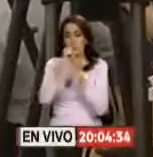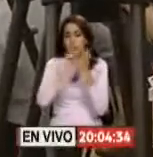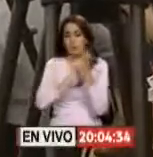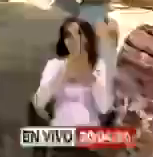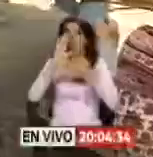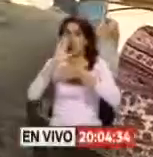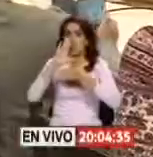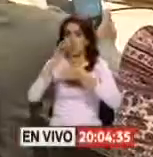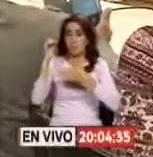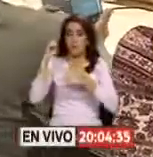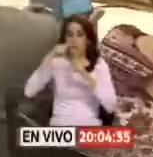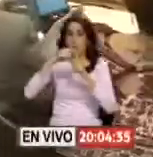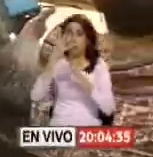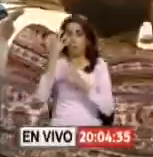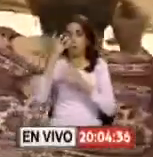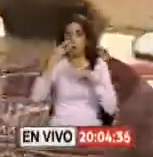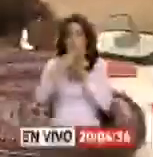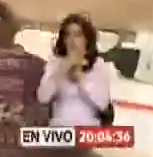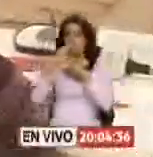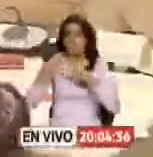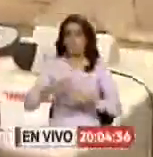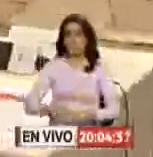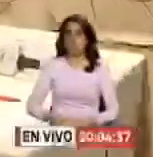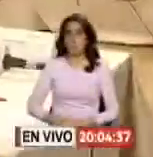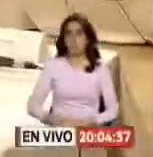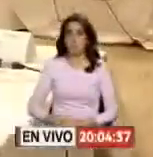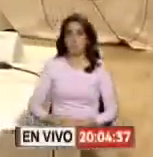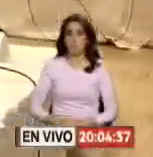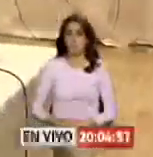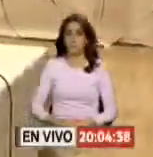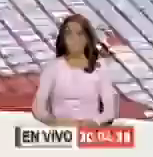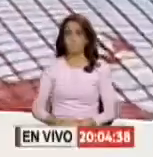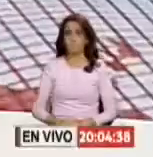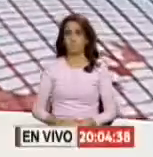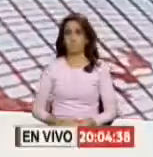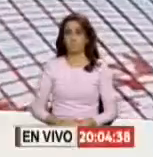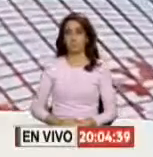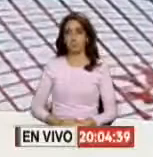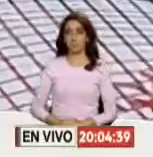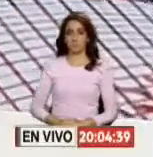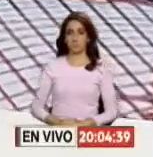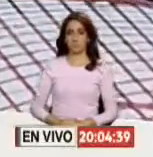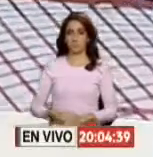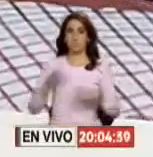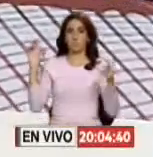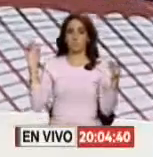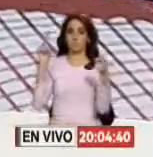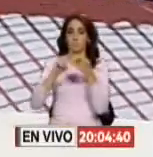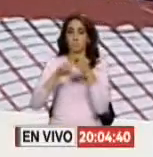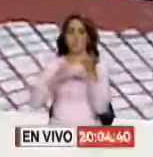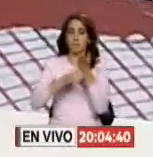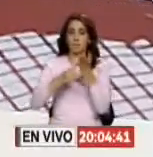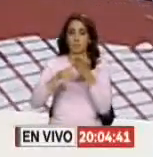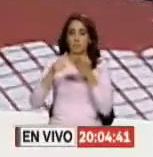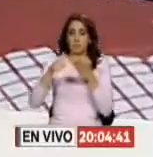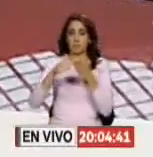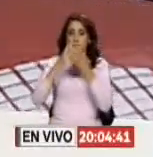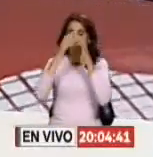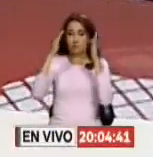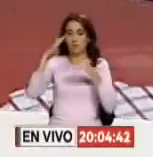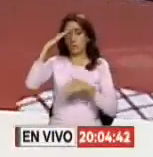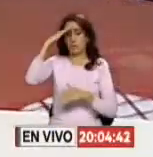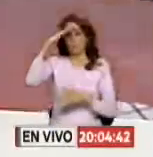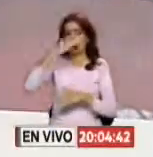Parlaméricas tratarán hasta este 14 de marzo. Alexis Moncayo, Telediario. Y el exministro del Interior, José Serrano, desmintió